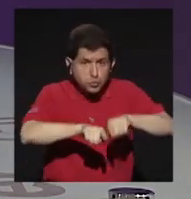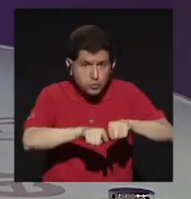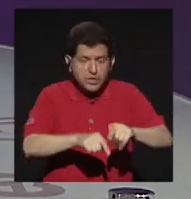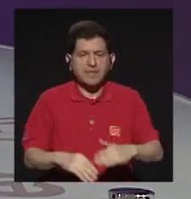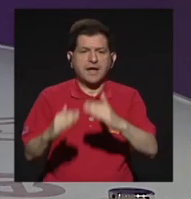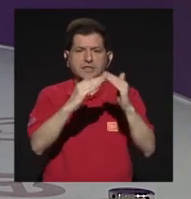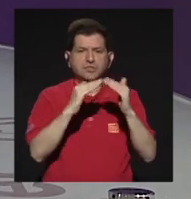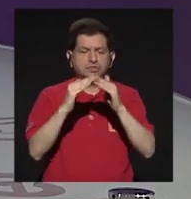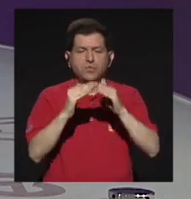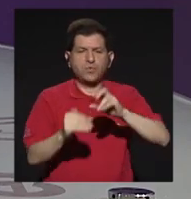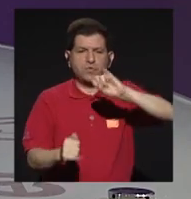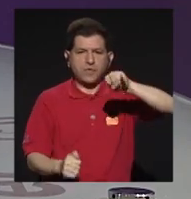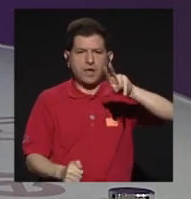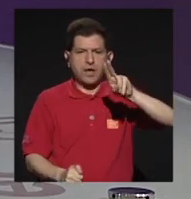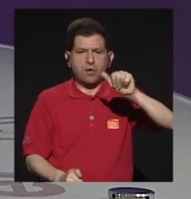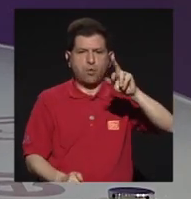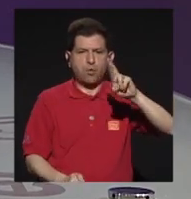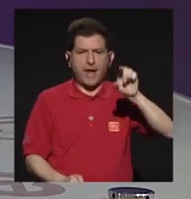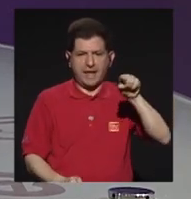ciudad juárez